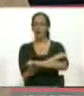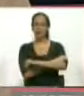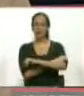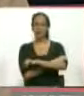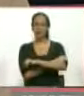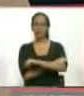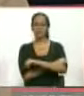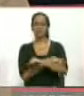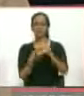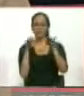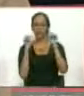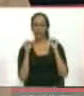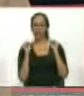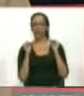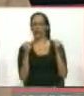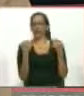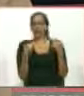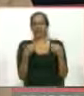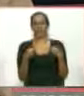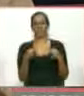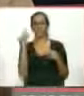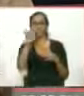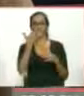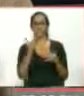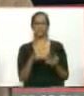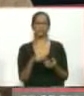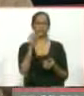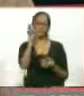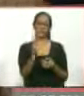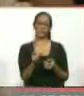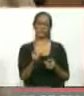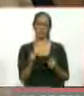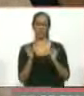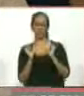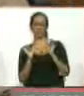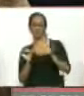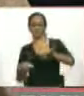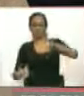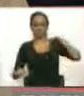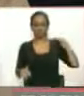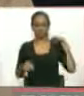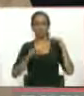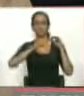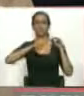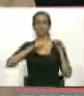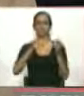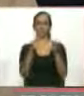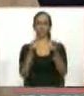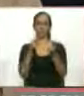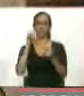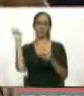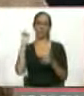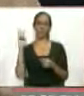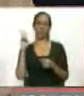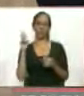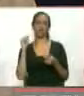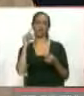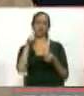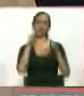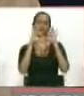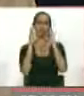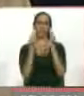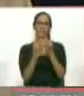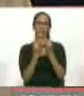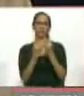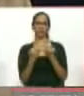entiende que simplemente de un karaoke se dice presidente panda robando los recursos del estado tu familia se